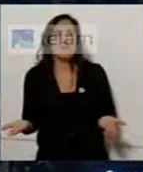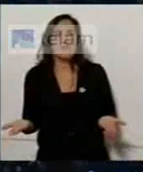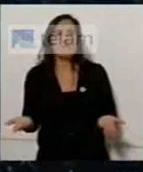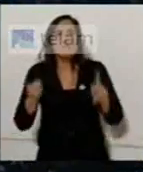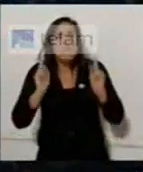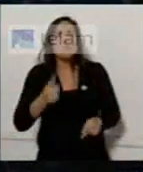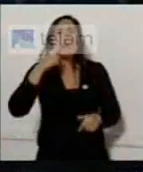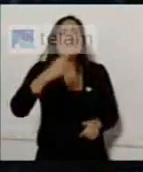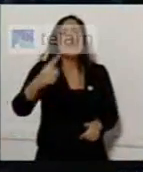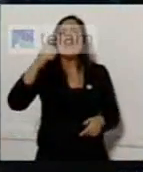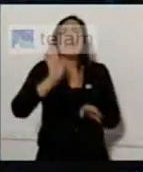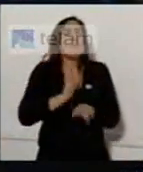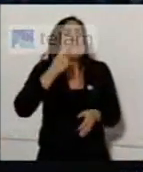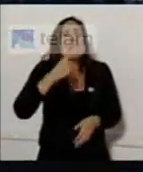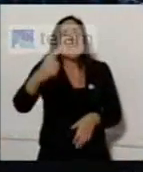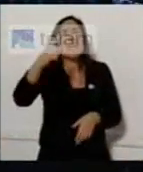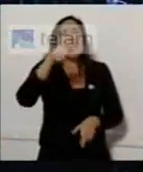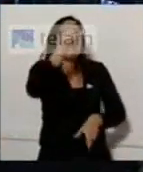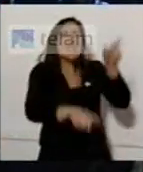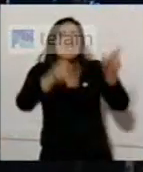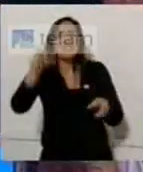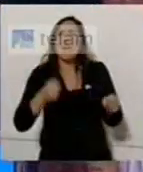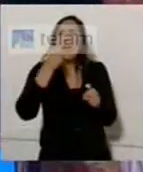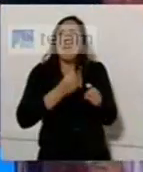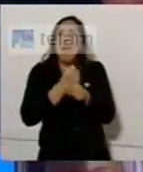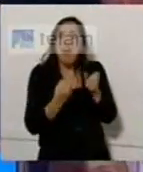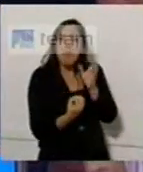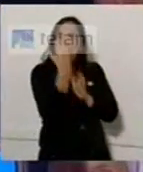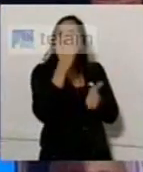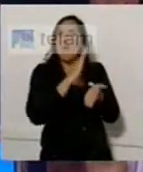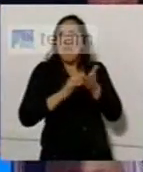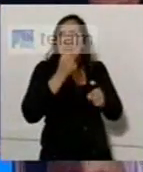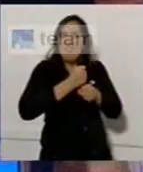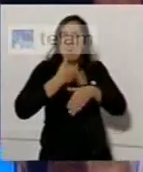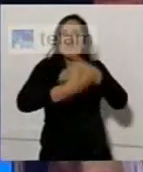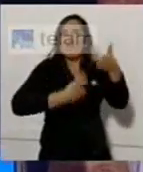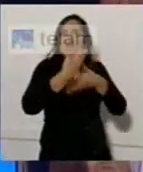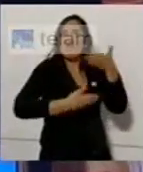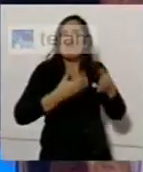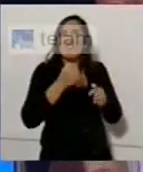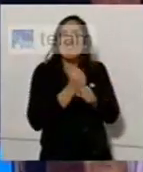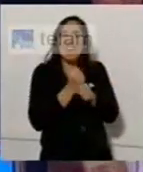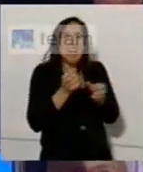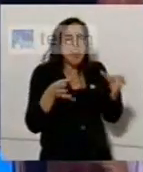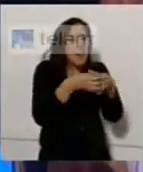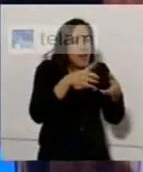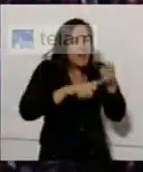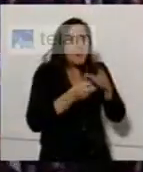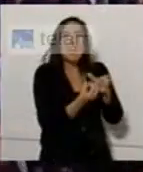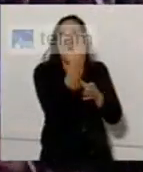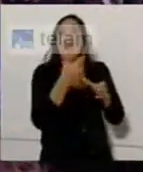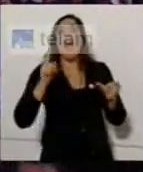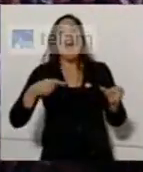esos miles y miles de emprendedores que gracias a este proyecto político, que quede